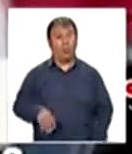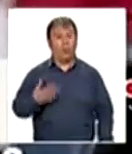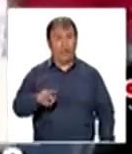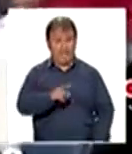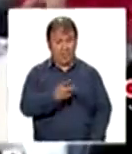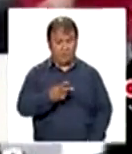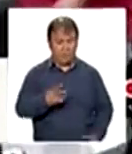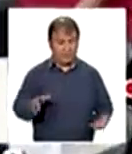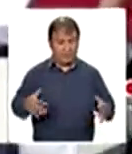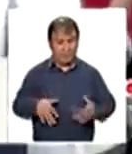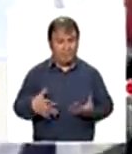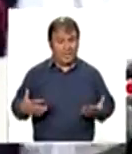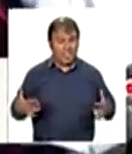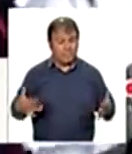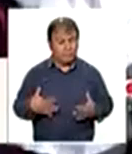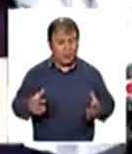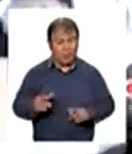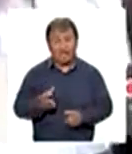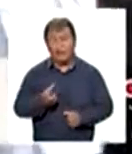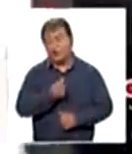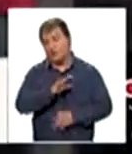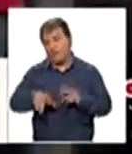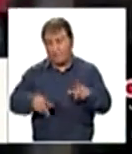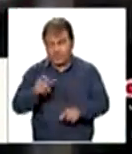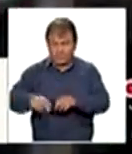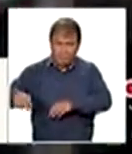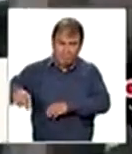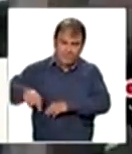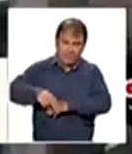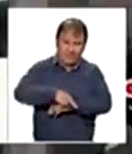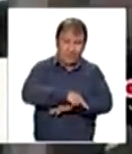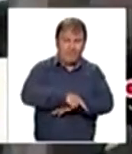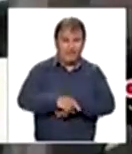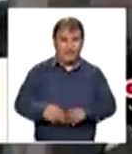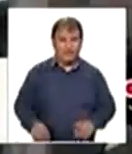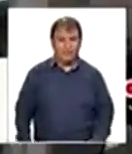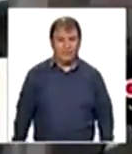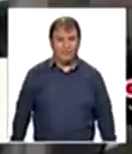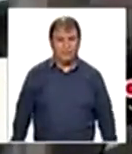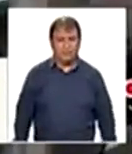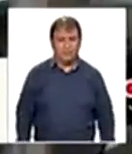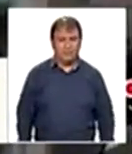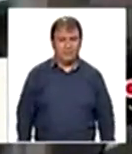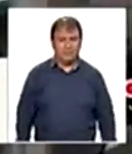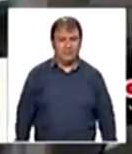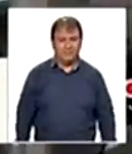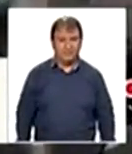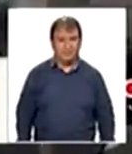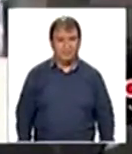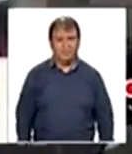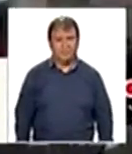Ellos hicieron de las suyas, asustando a todo aquel que transite por ahí.